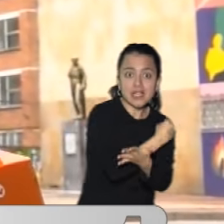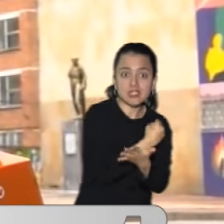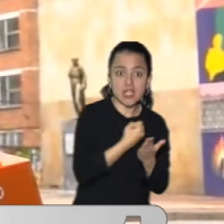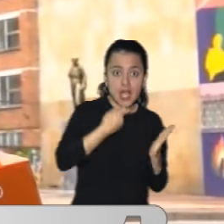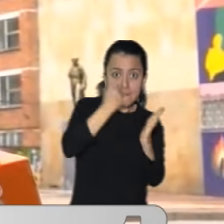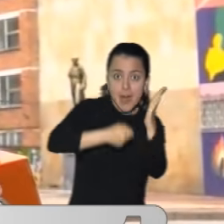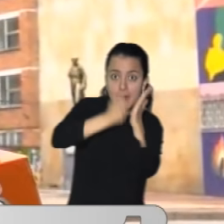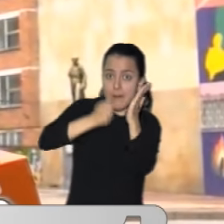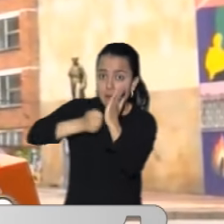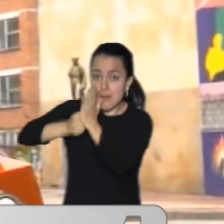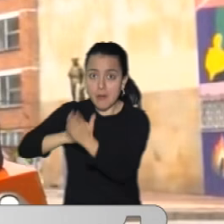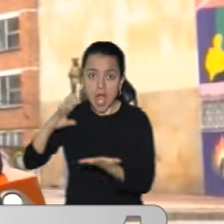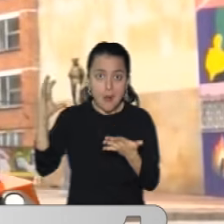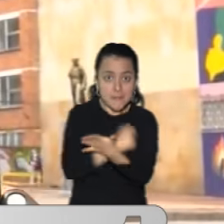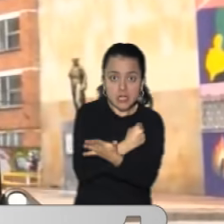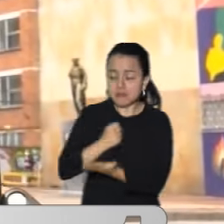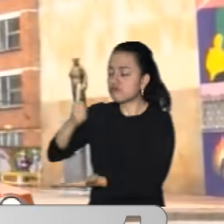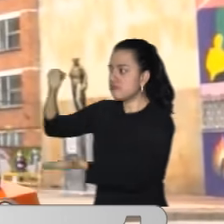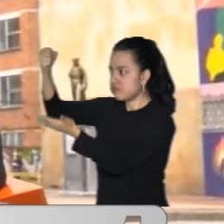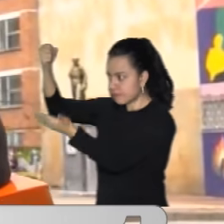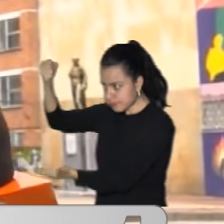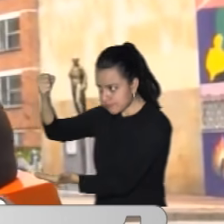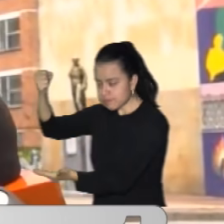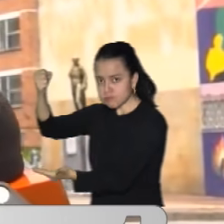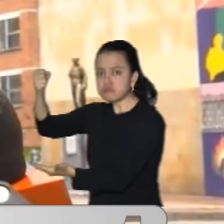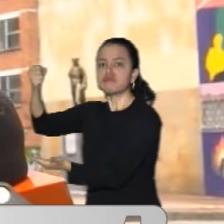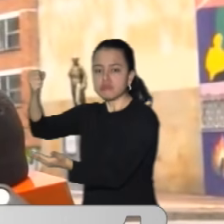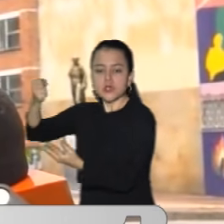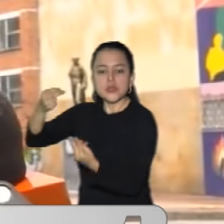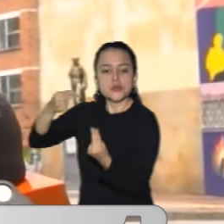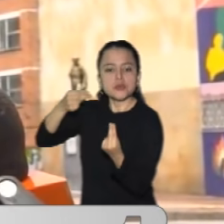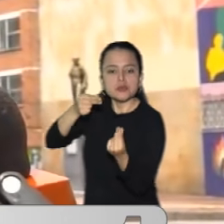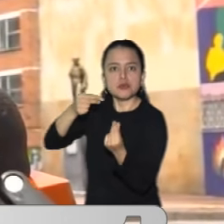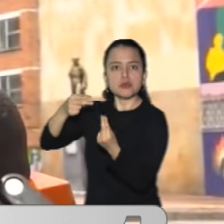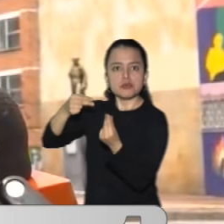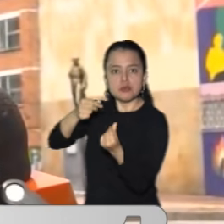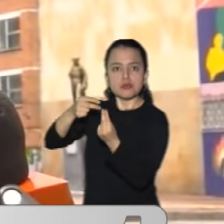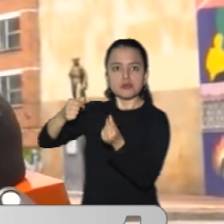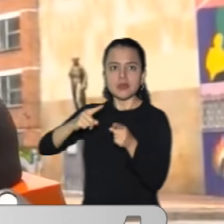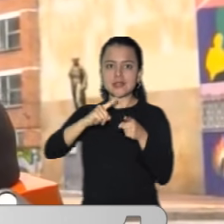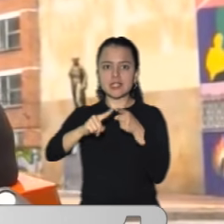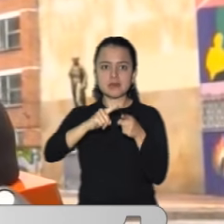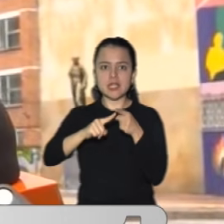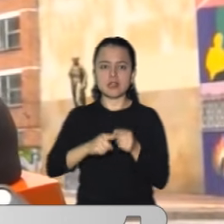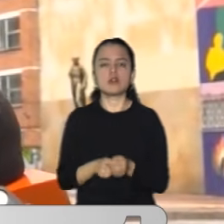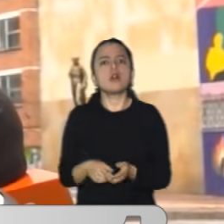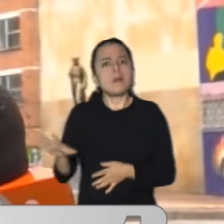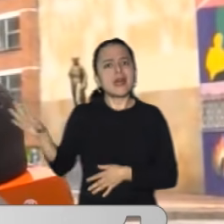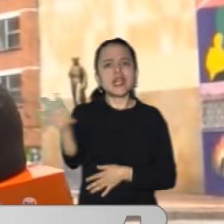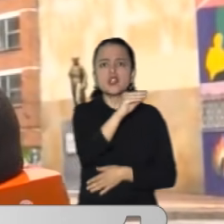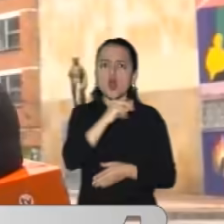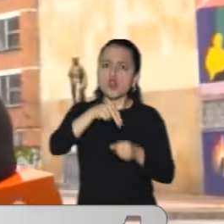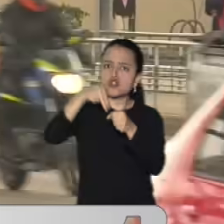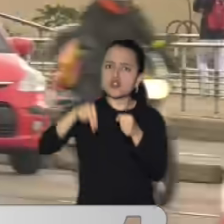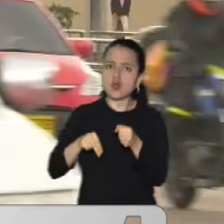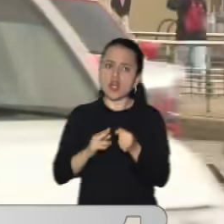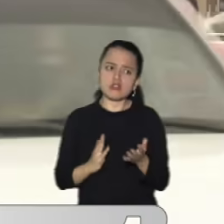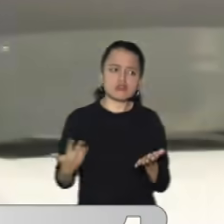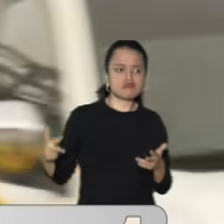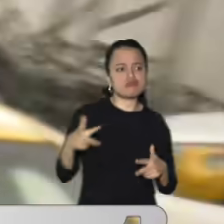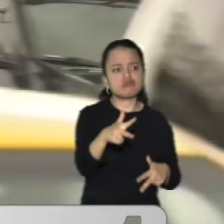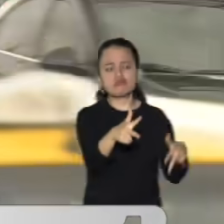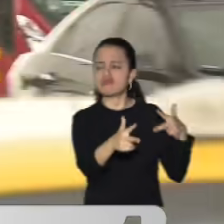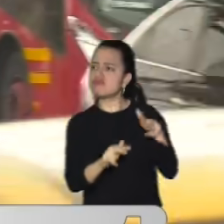bogotanos, el transporte masivo de Bogotá, para que Bogotá pueda seguir yendo a trabajar, yendo a estudiar, yendo a vacunarse y al médico.